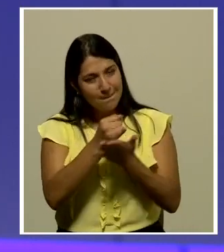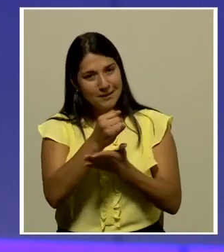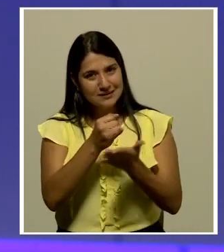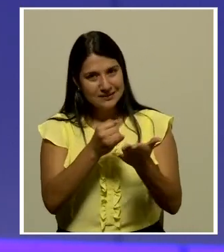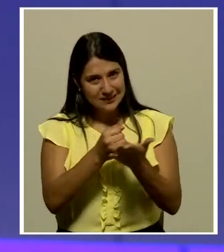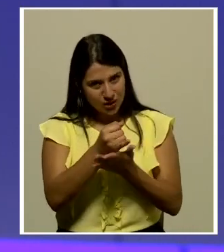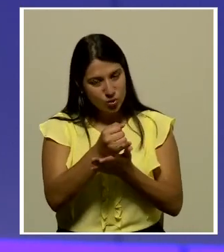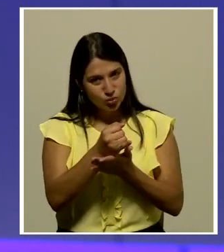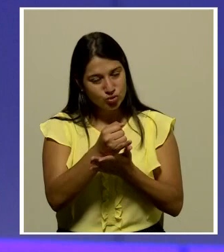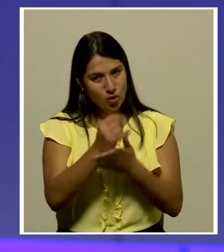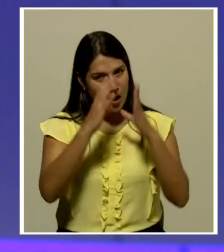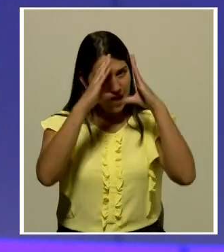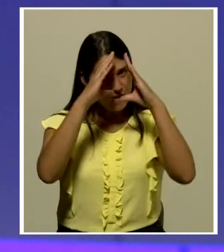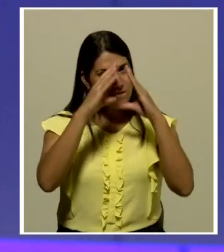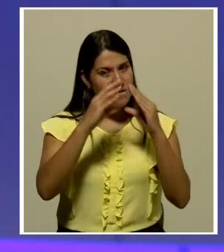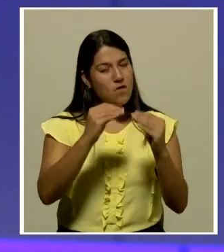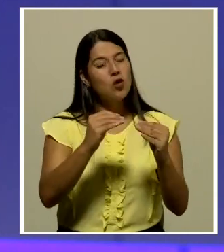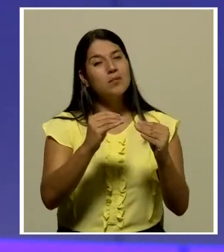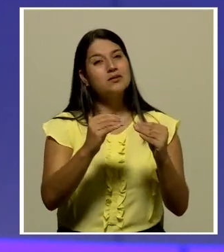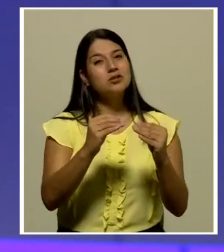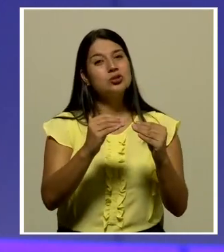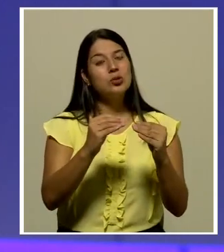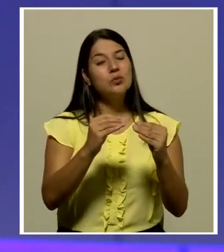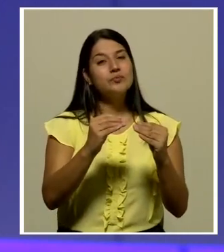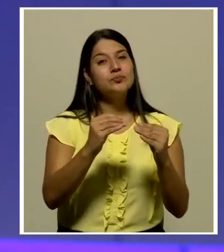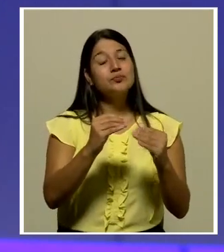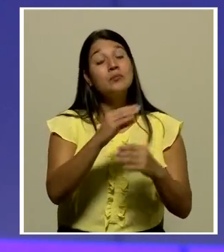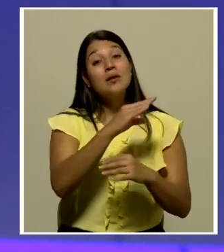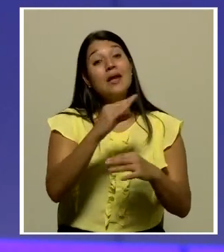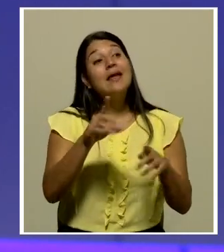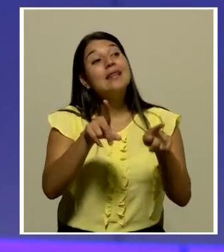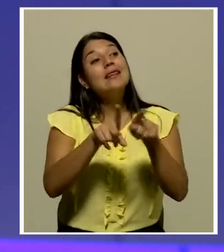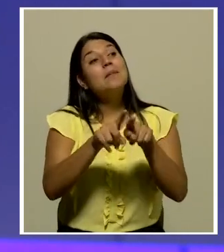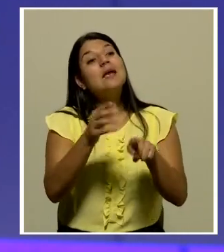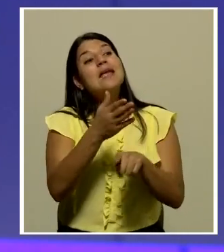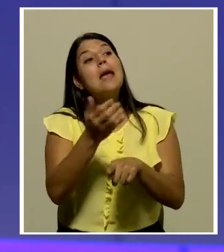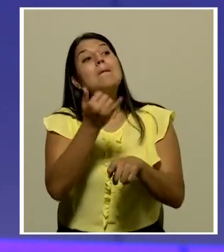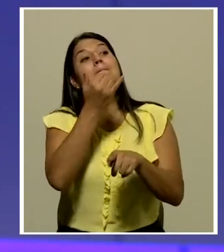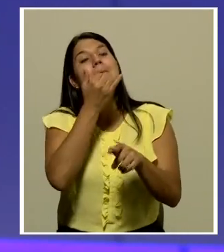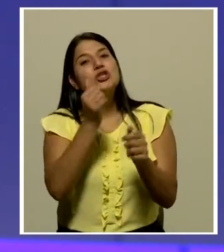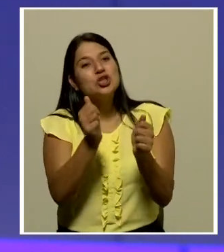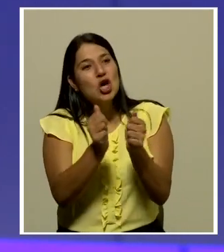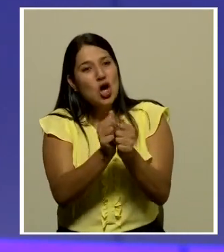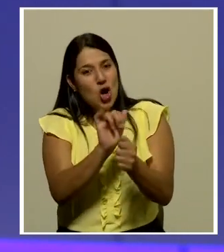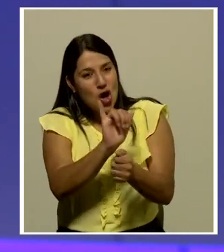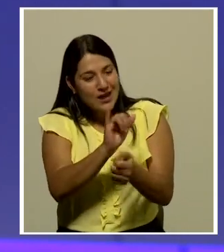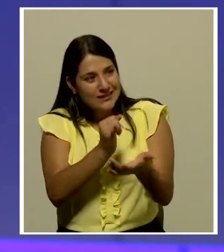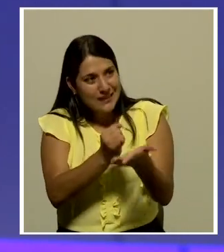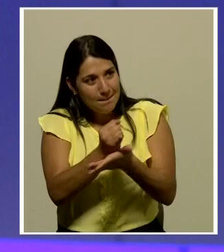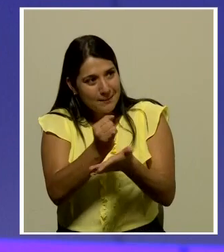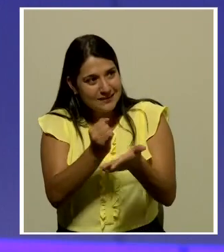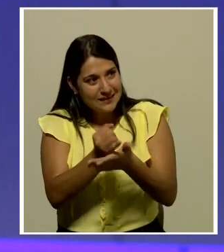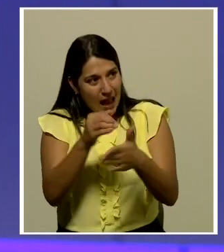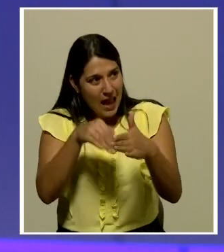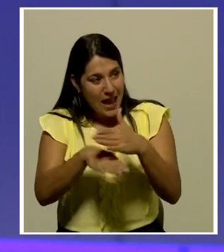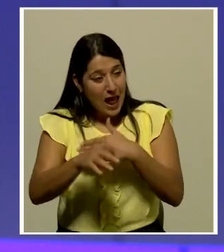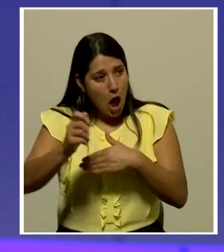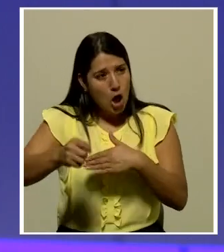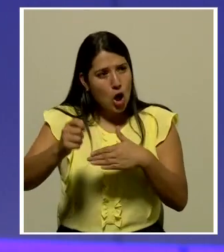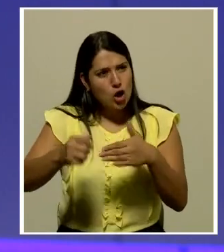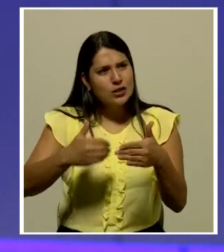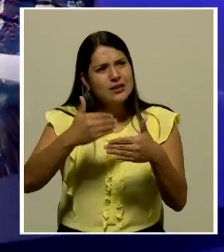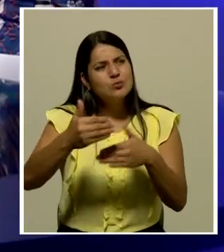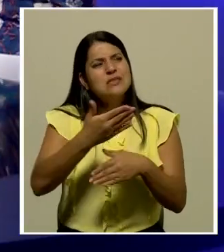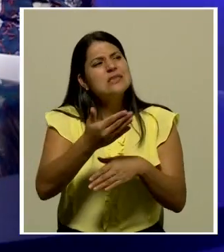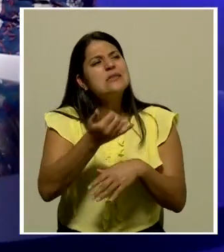dio el fiscal general Jorge Chavarría y también lo que pasó con ese informe en la Corte luego. ¿Qué